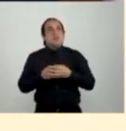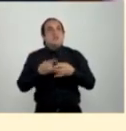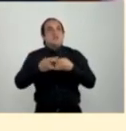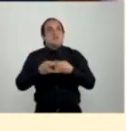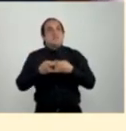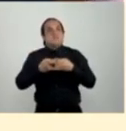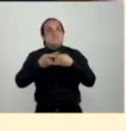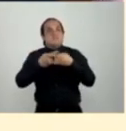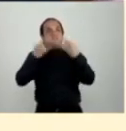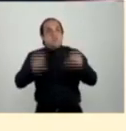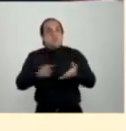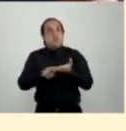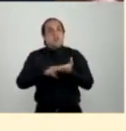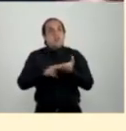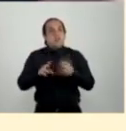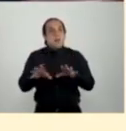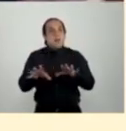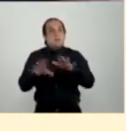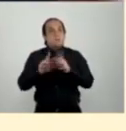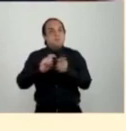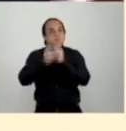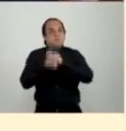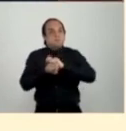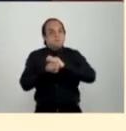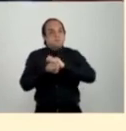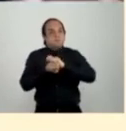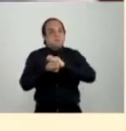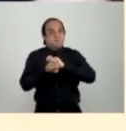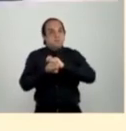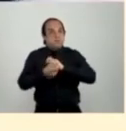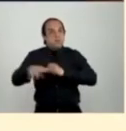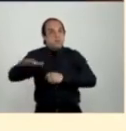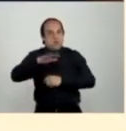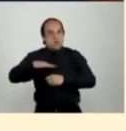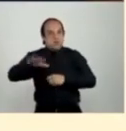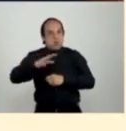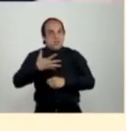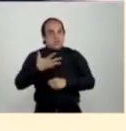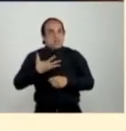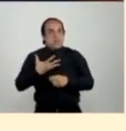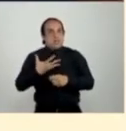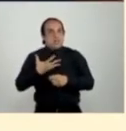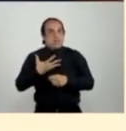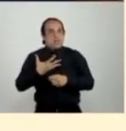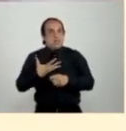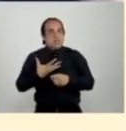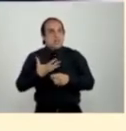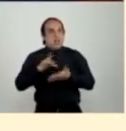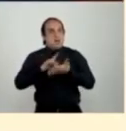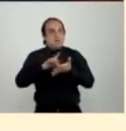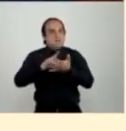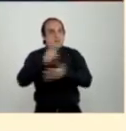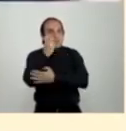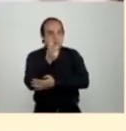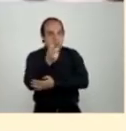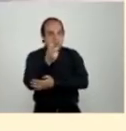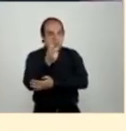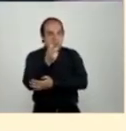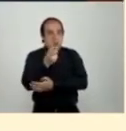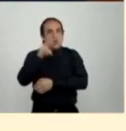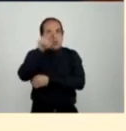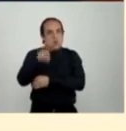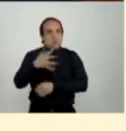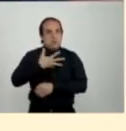un espacio, entonces, como dices tú, social y de militancia, en, digamos, a favor de eso, de una verdad